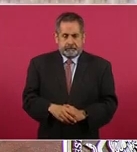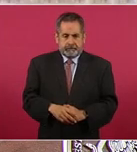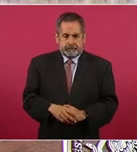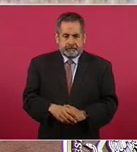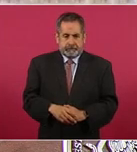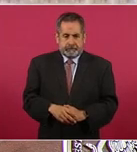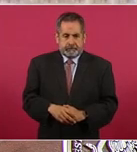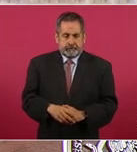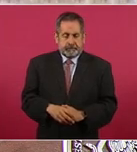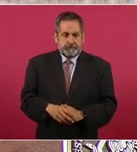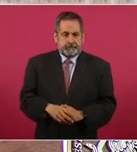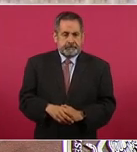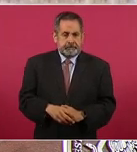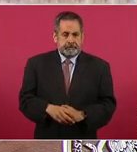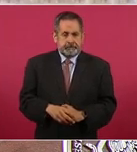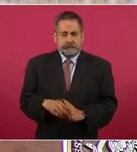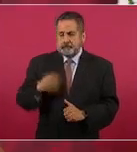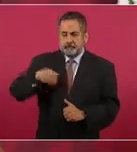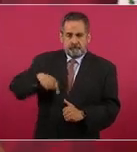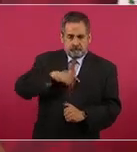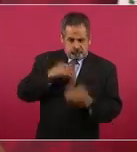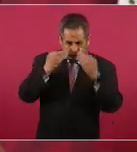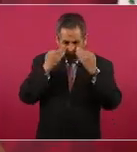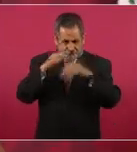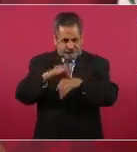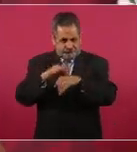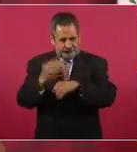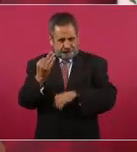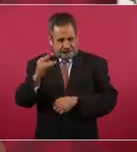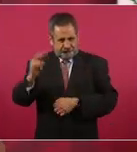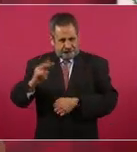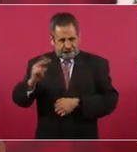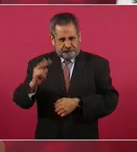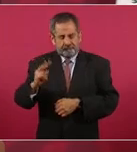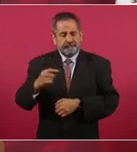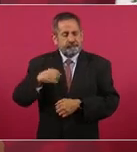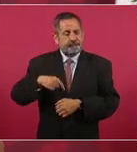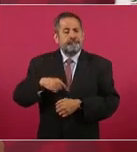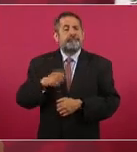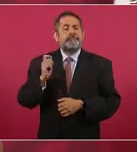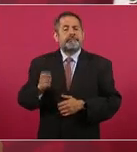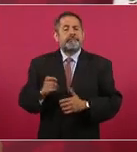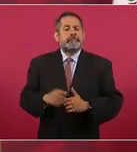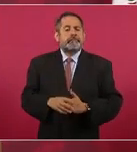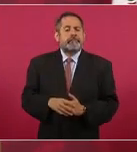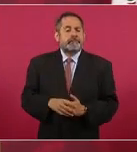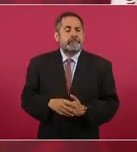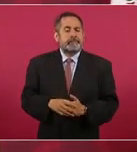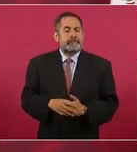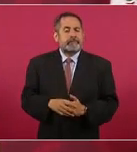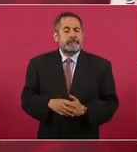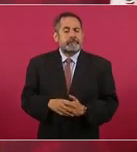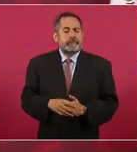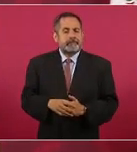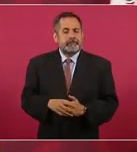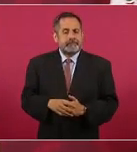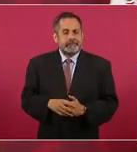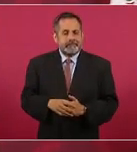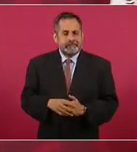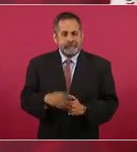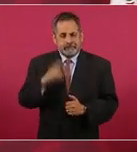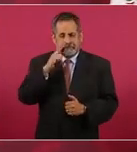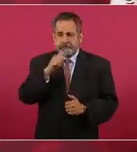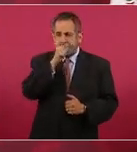A nosotros nos consta, los cables que dio